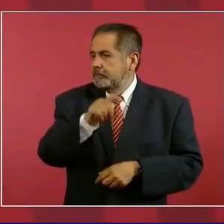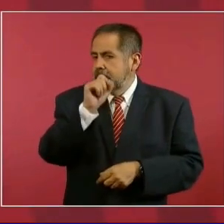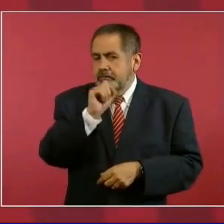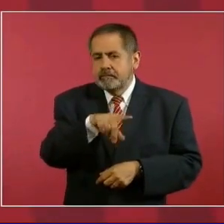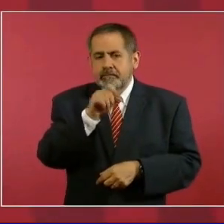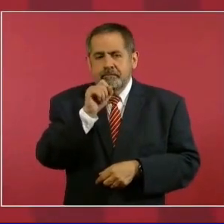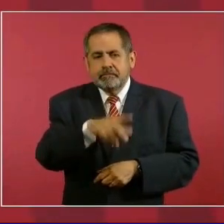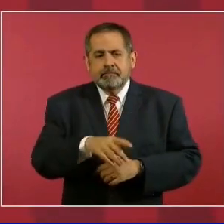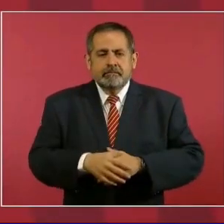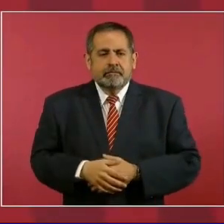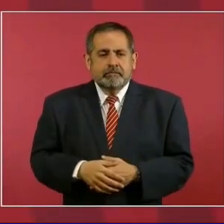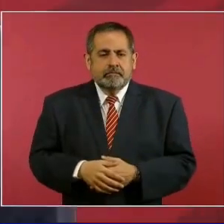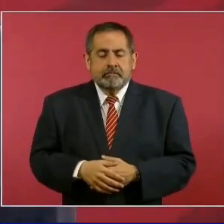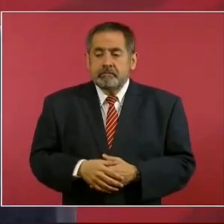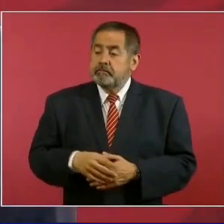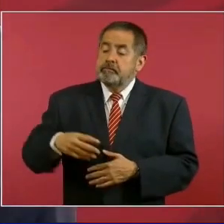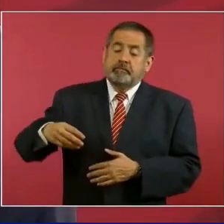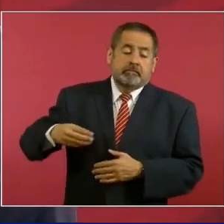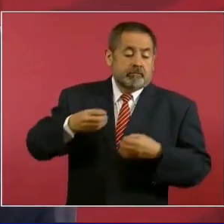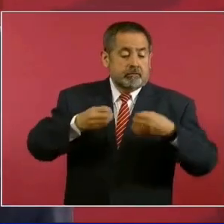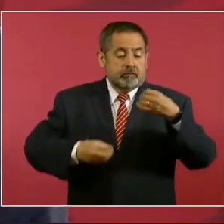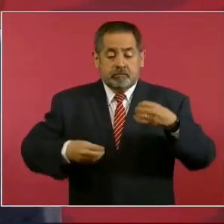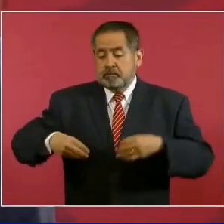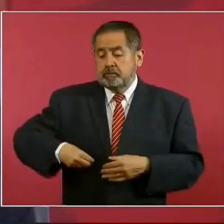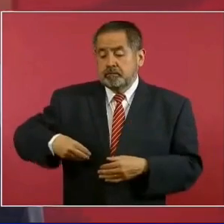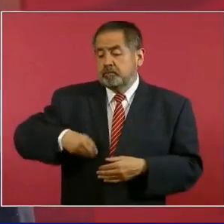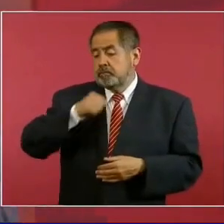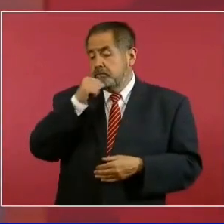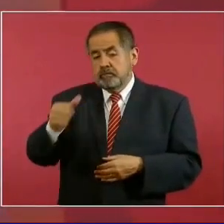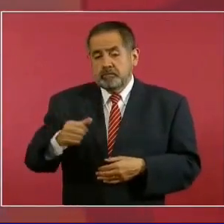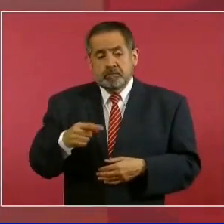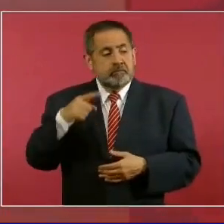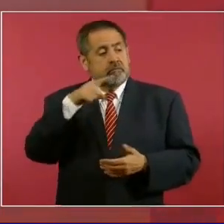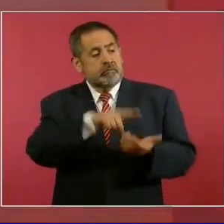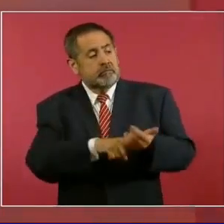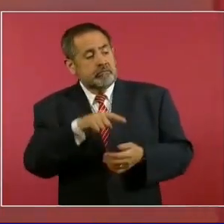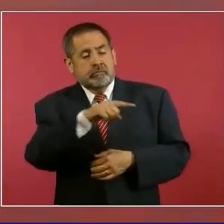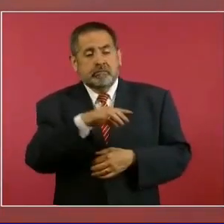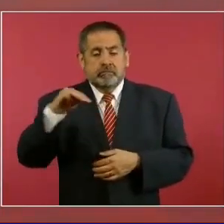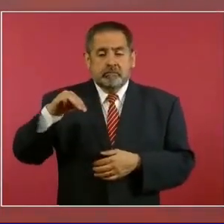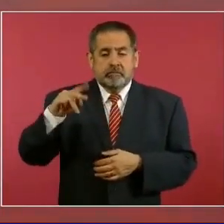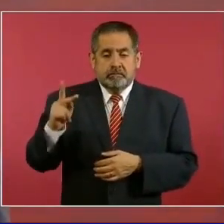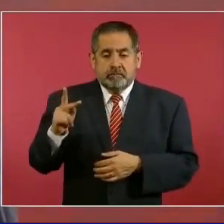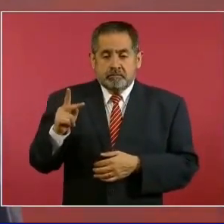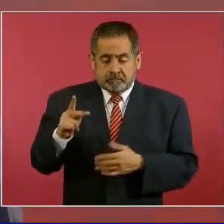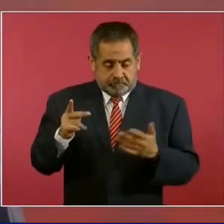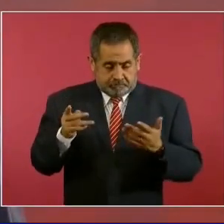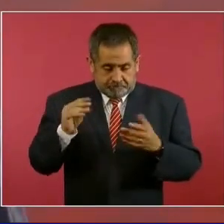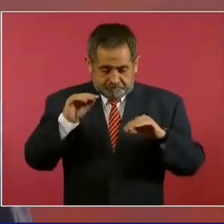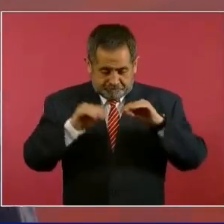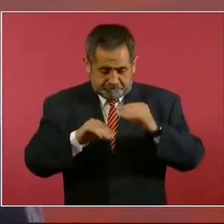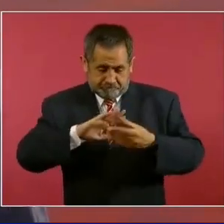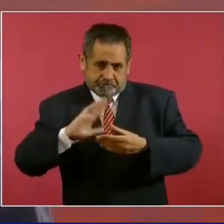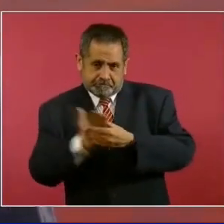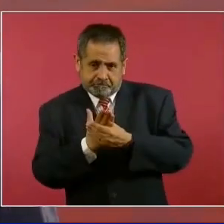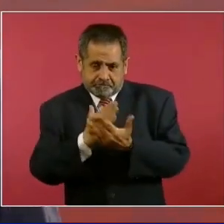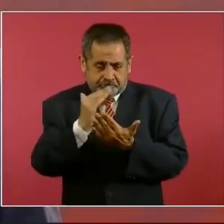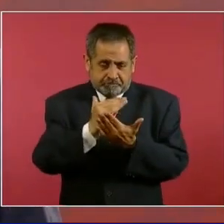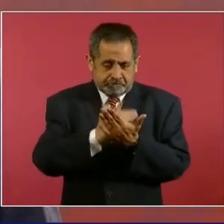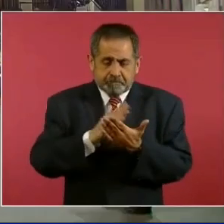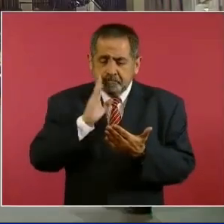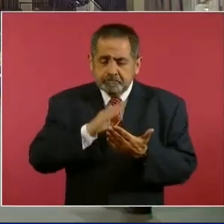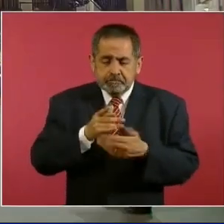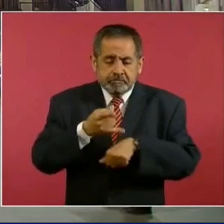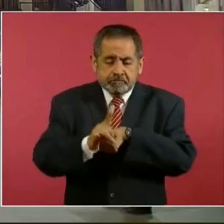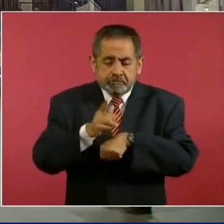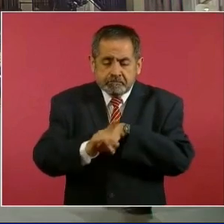de que no es la culpa de los jueces, sino de los ministerios públicos que integran mal los expedientes.